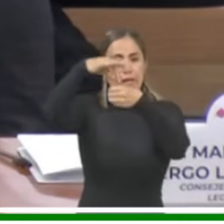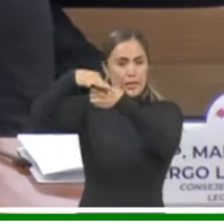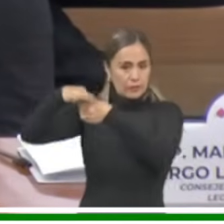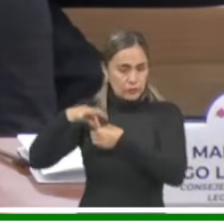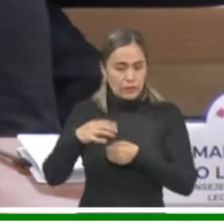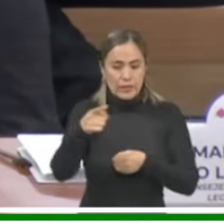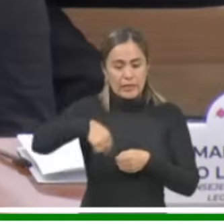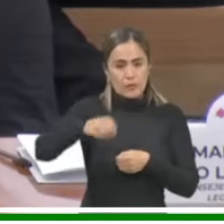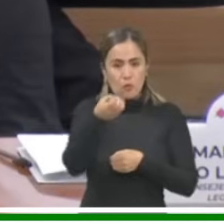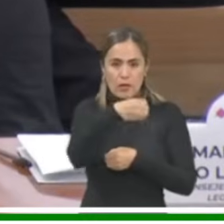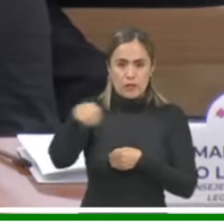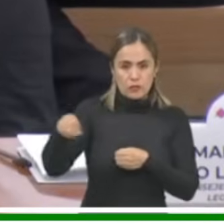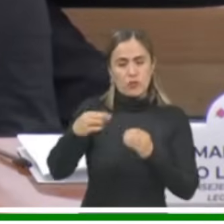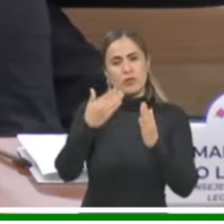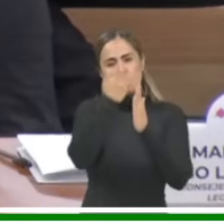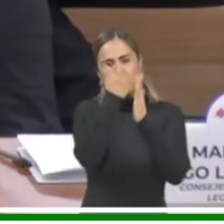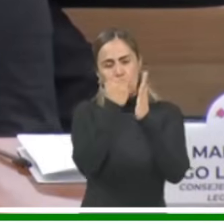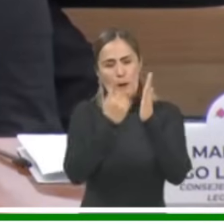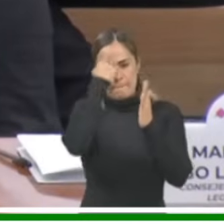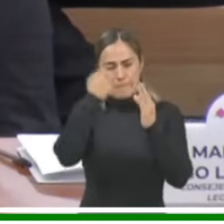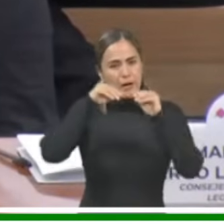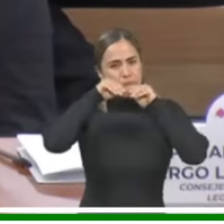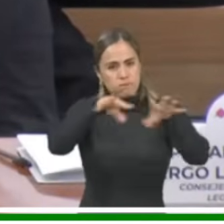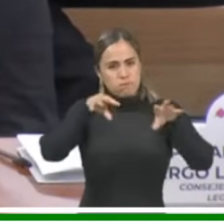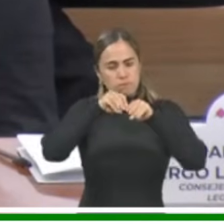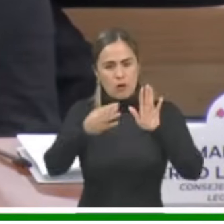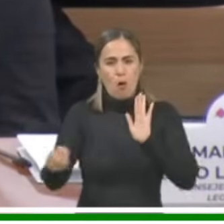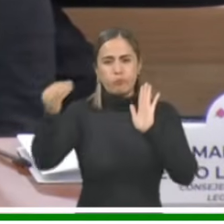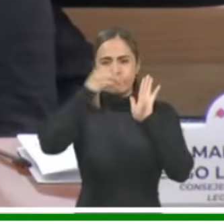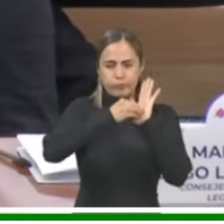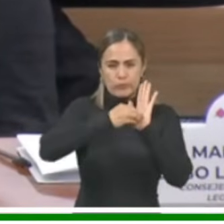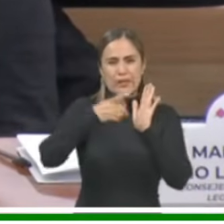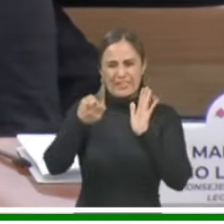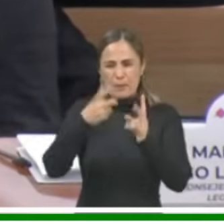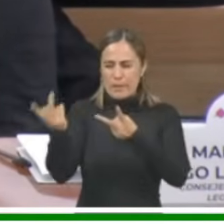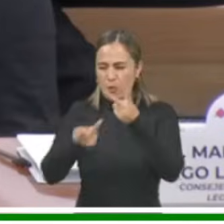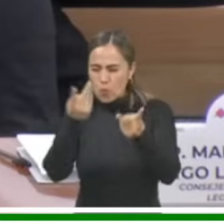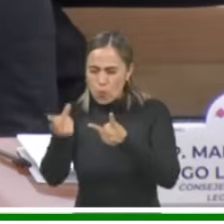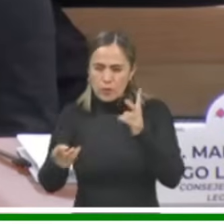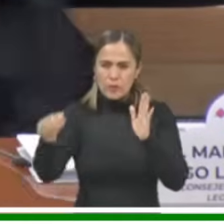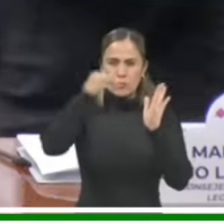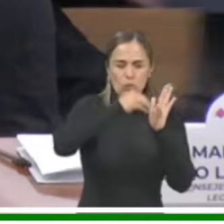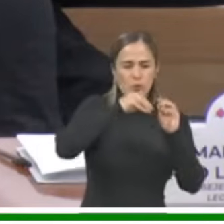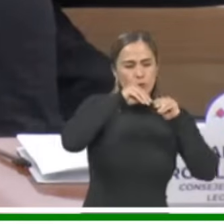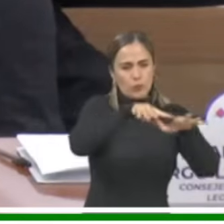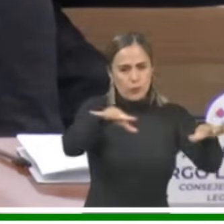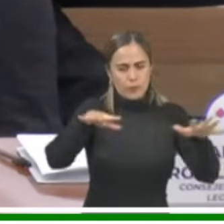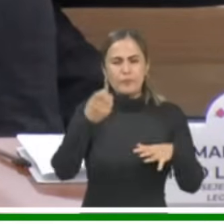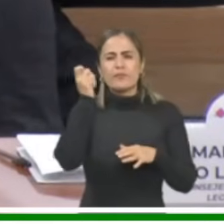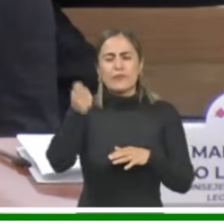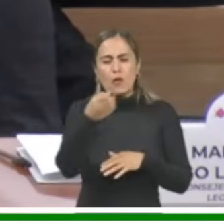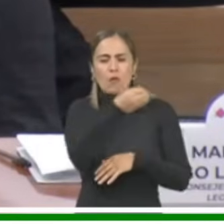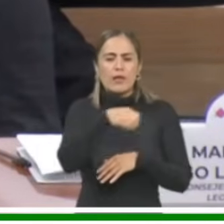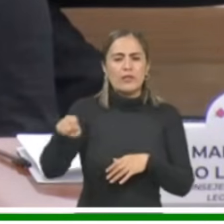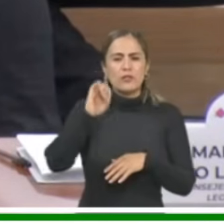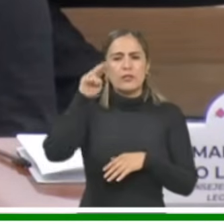diversas obligaciones y requisitos para la difusión y publicación de dichas encuestas electorales, entre las que se encuentra la obligación de entregar al